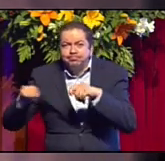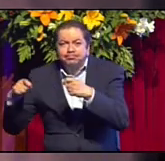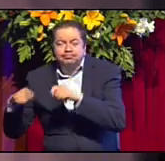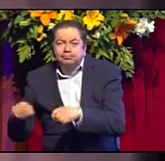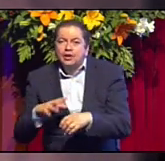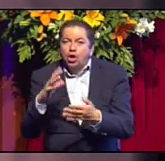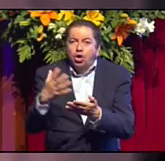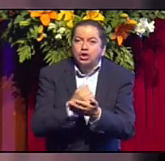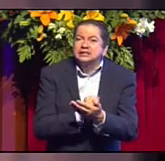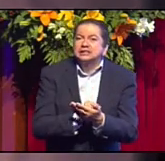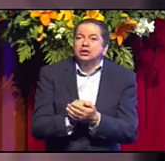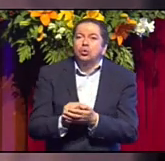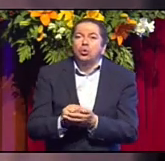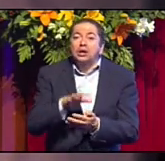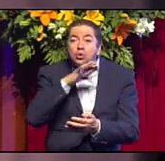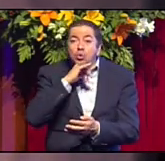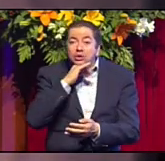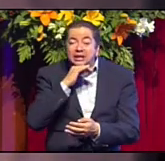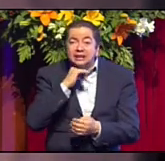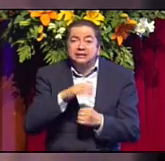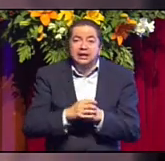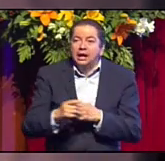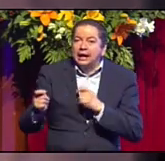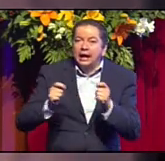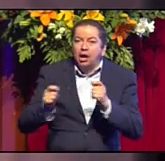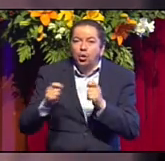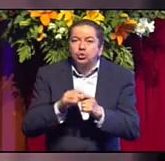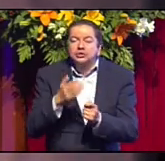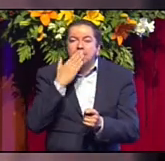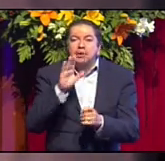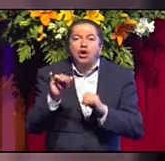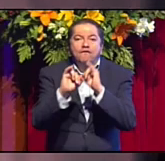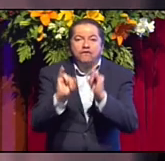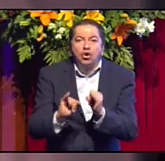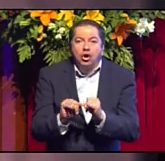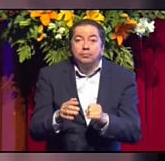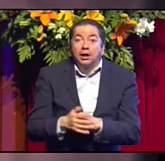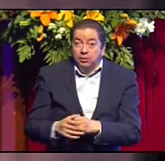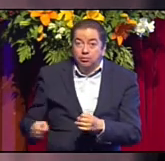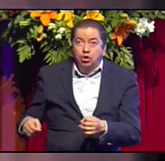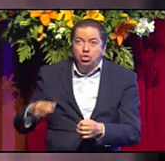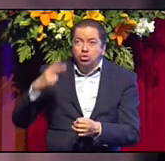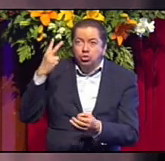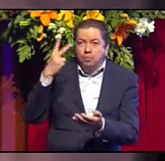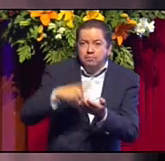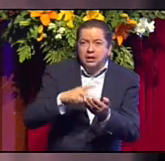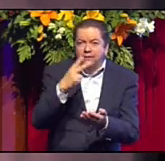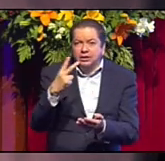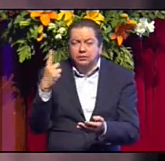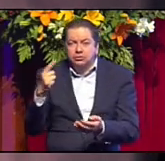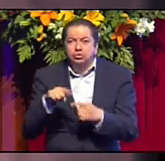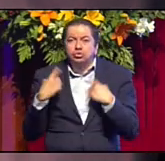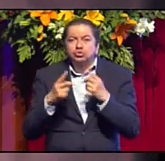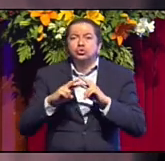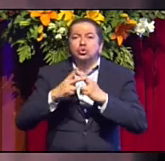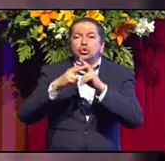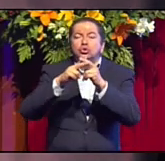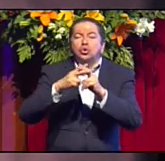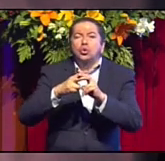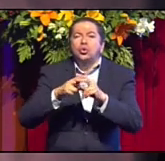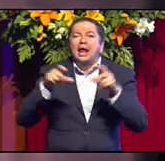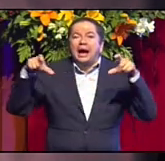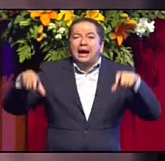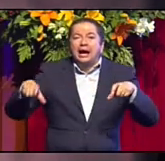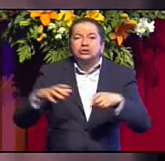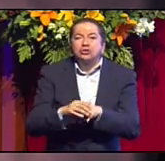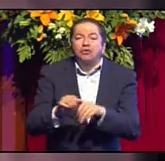lograr de utilizar los recursos de la mejor forma. Pero el municipio se está poniendo, y ustedes lo saben, en el 2021 construimos